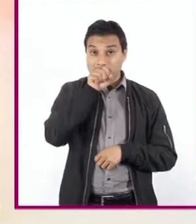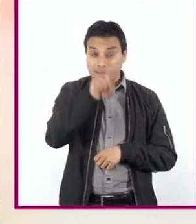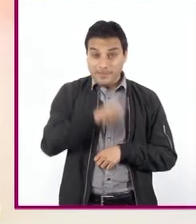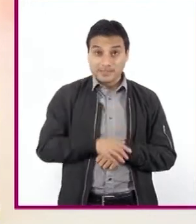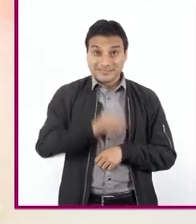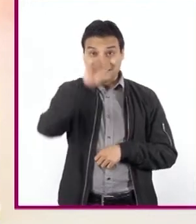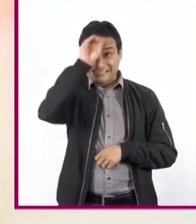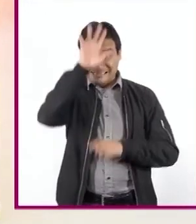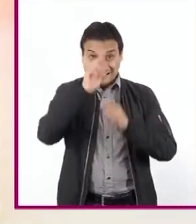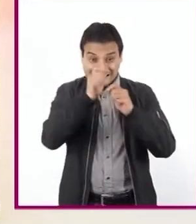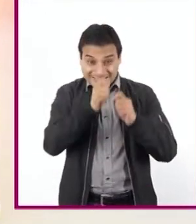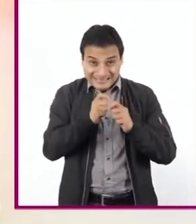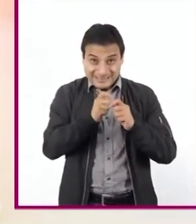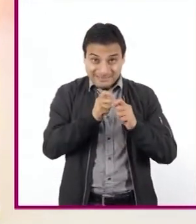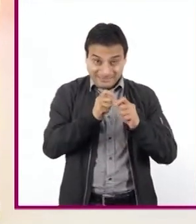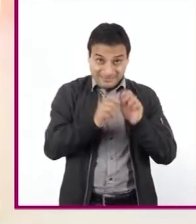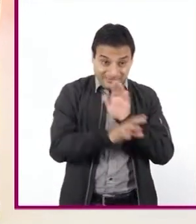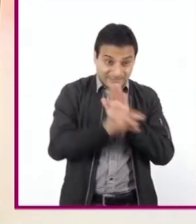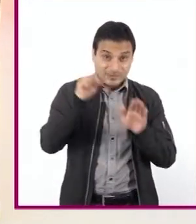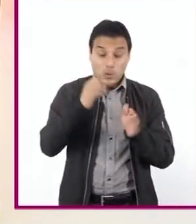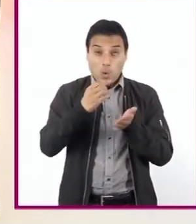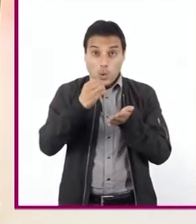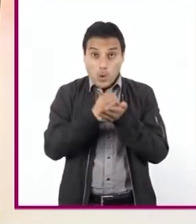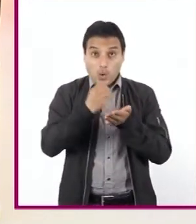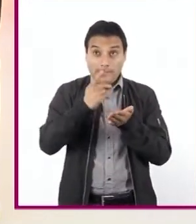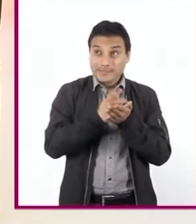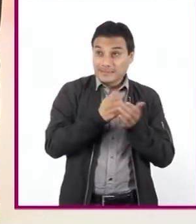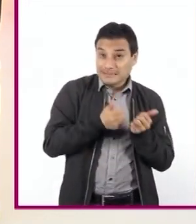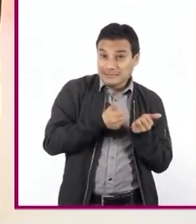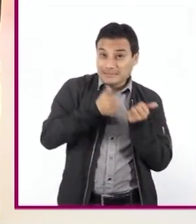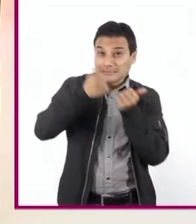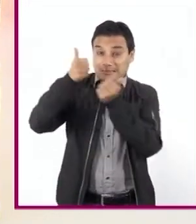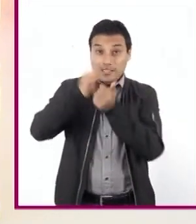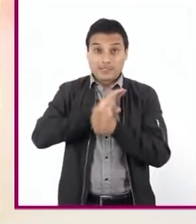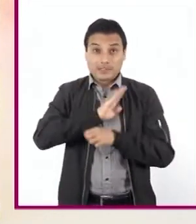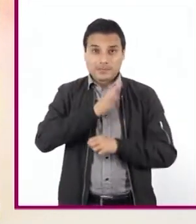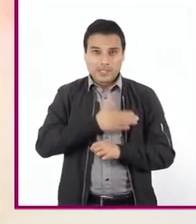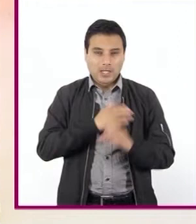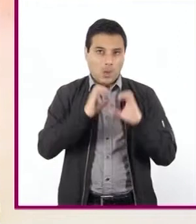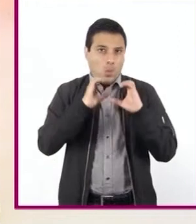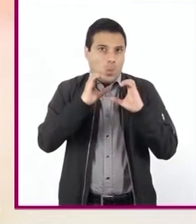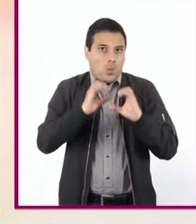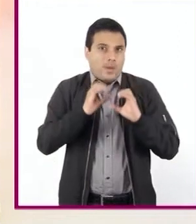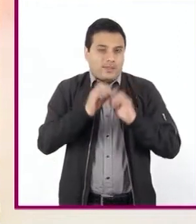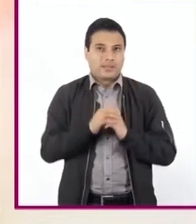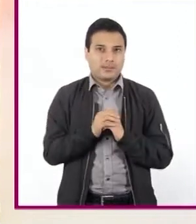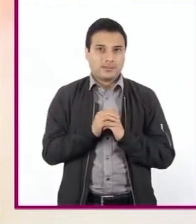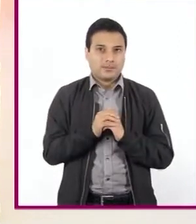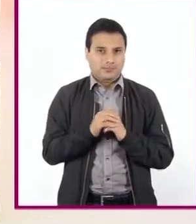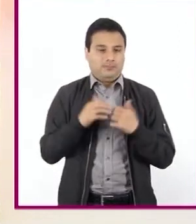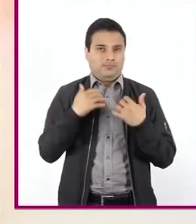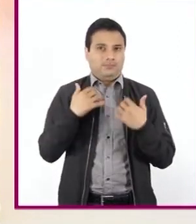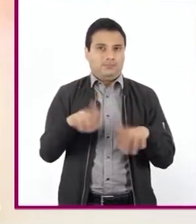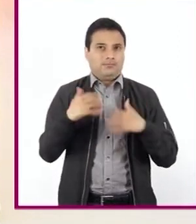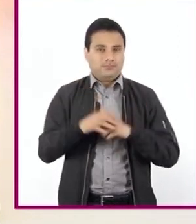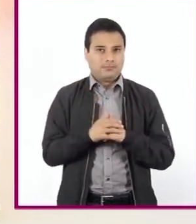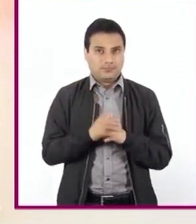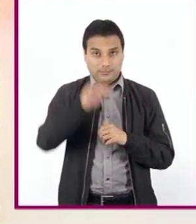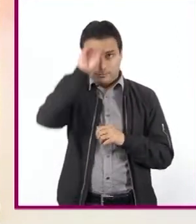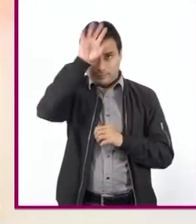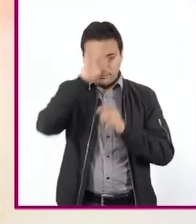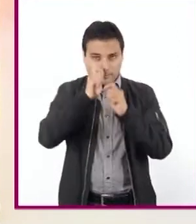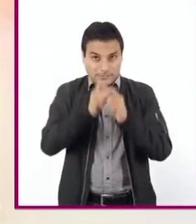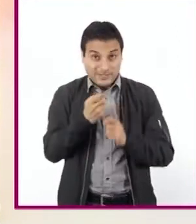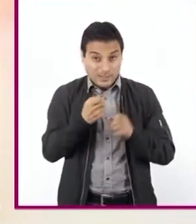su traslado de Nueva España hacia Europa. ¿Qué opinan? ¿Ustedes se imaginan que la minería fuera una